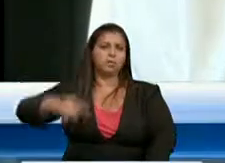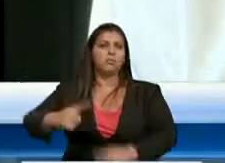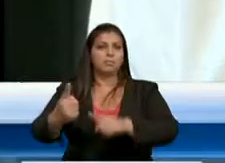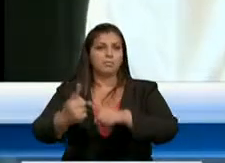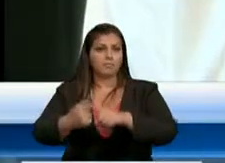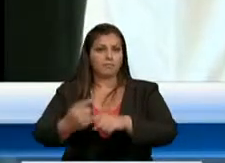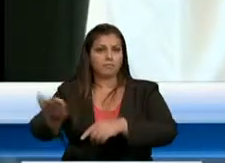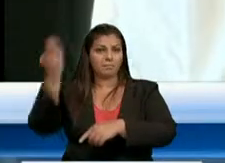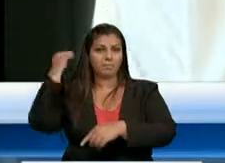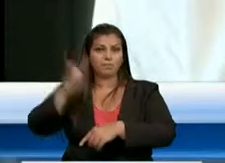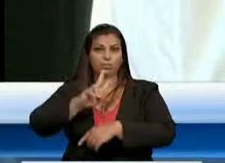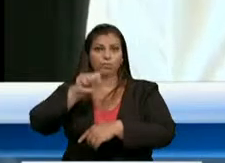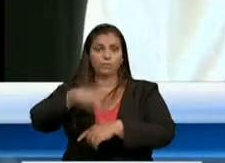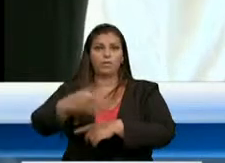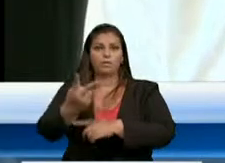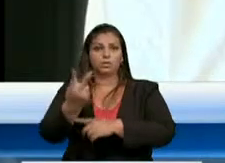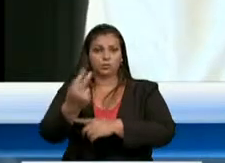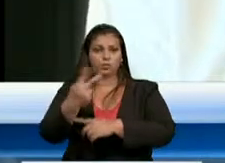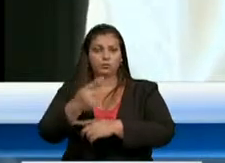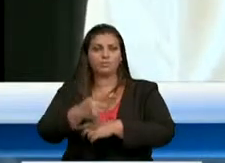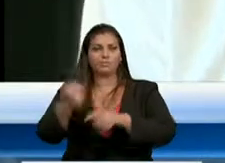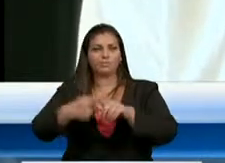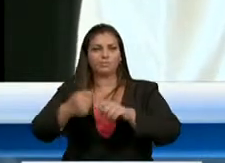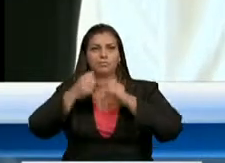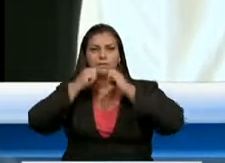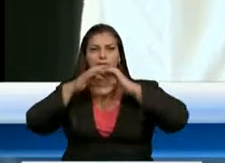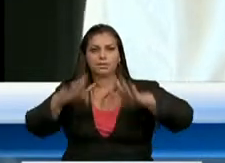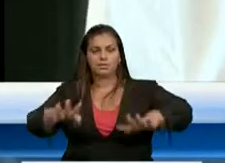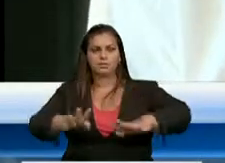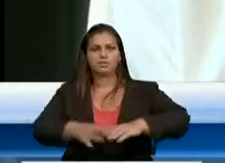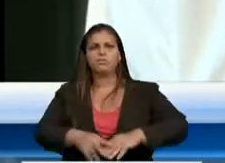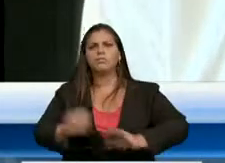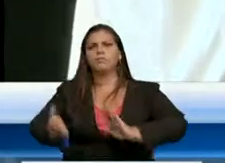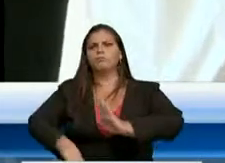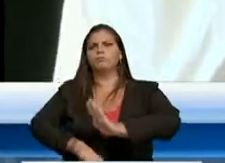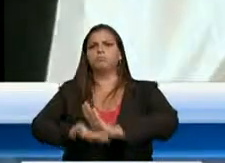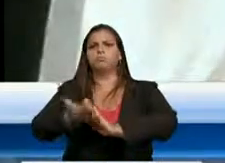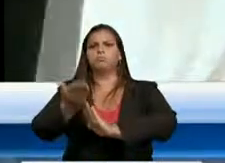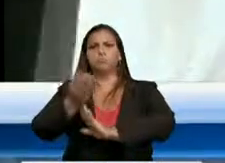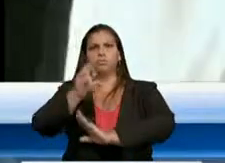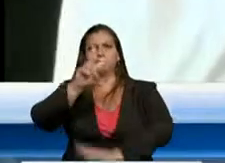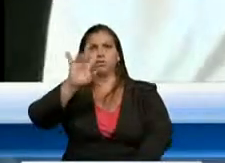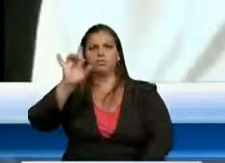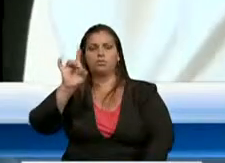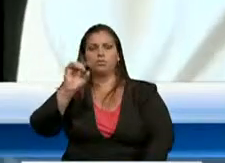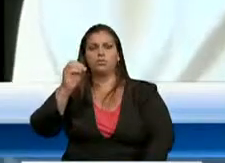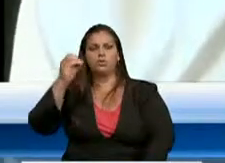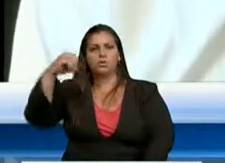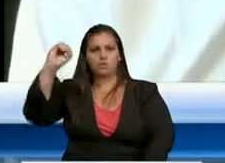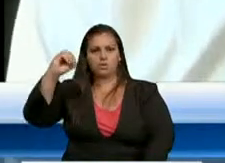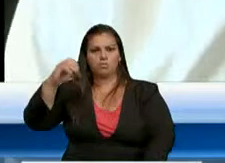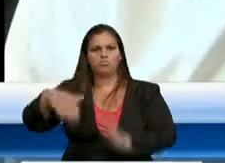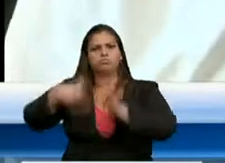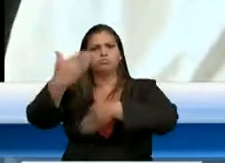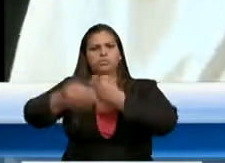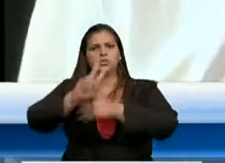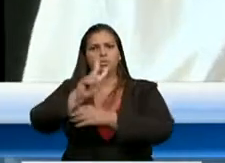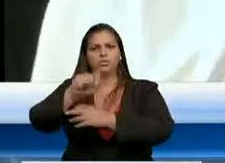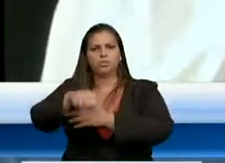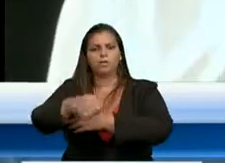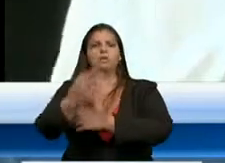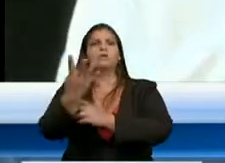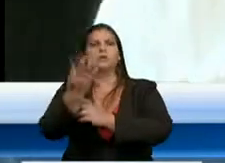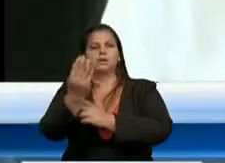año 2012, la temperatura máxima absoluta ha llegado hasta 28 grados. En el 2014 se mantuvo